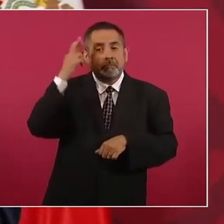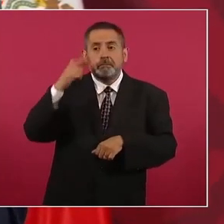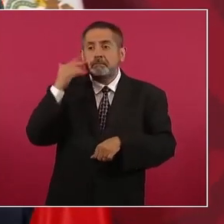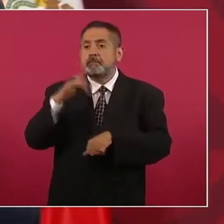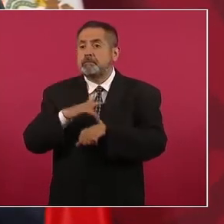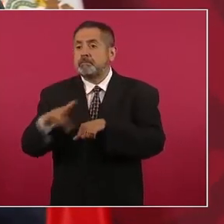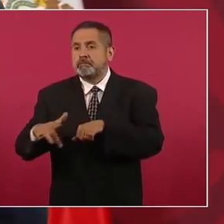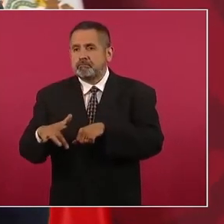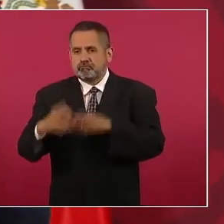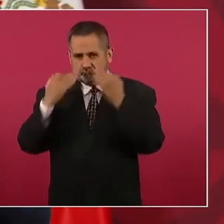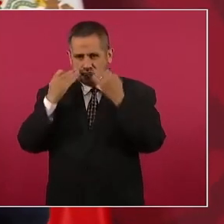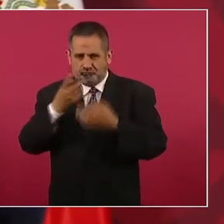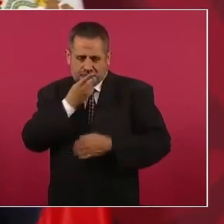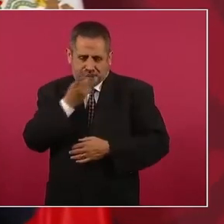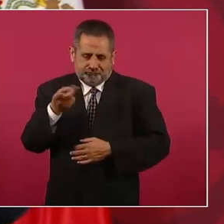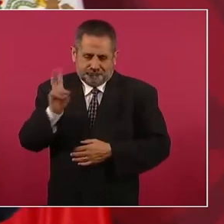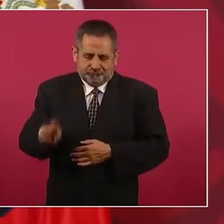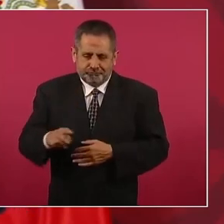Entonces,